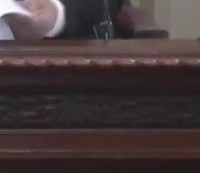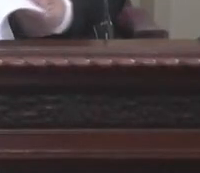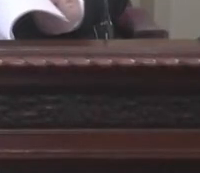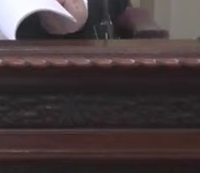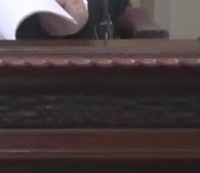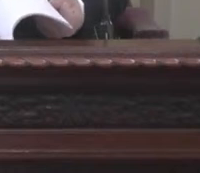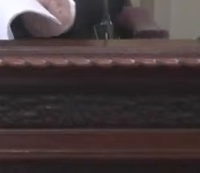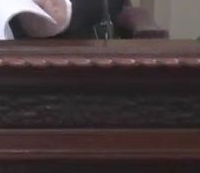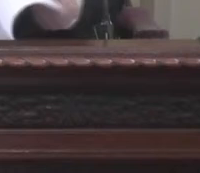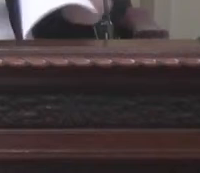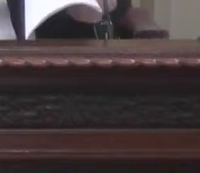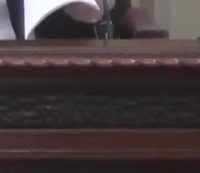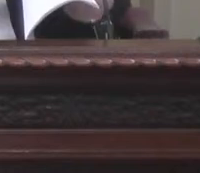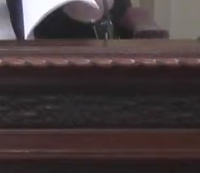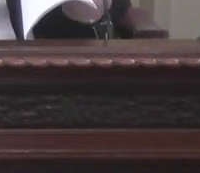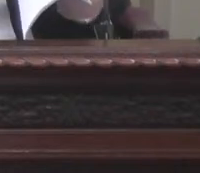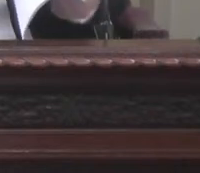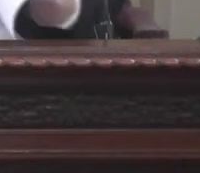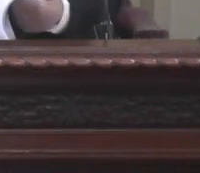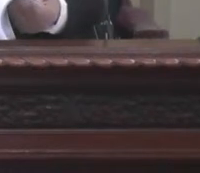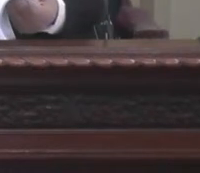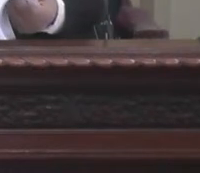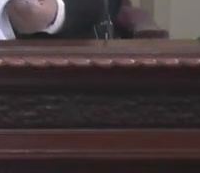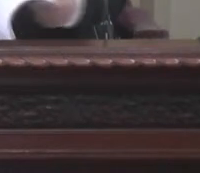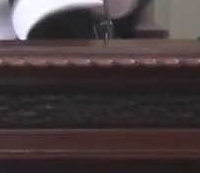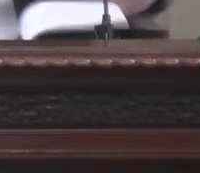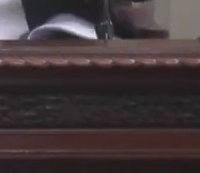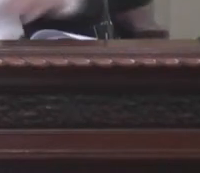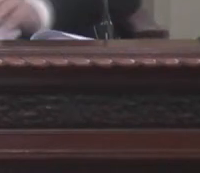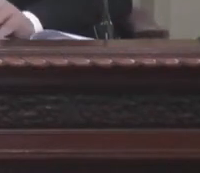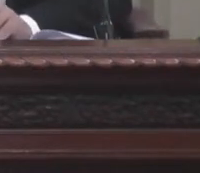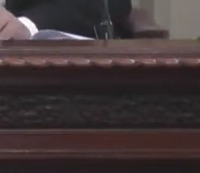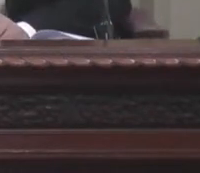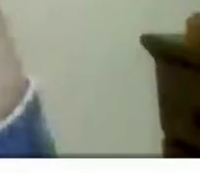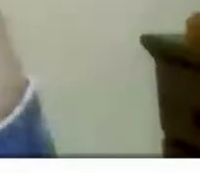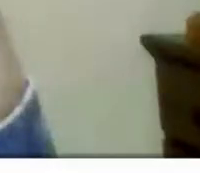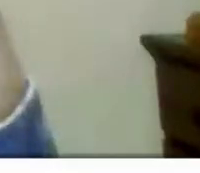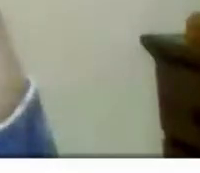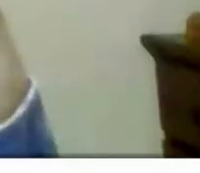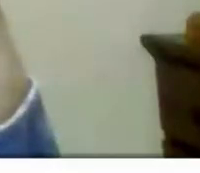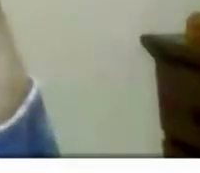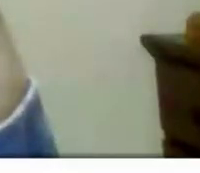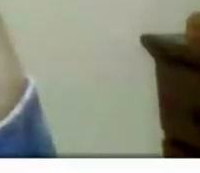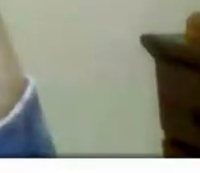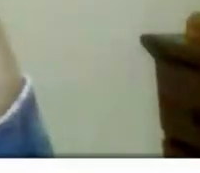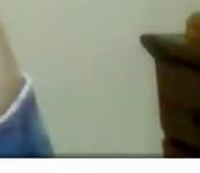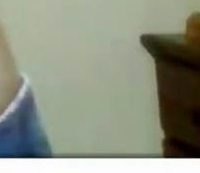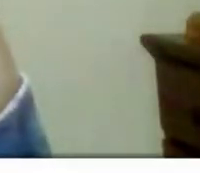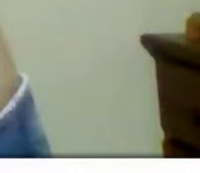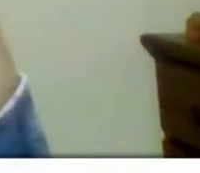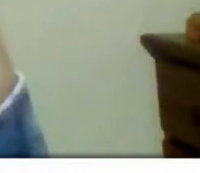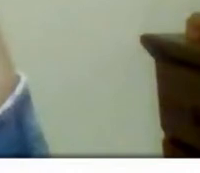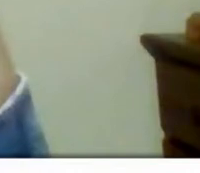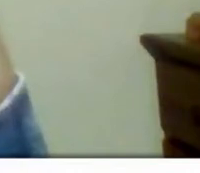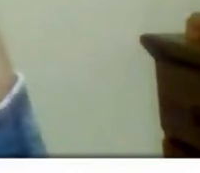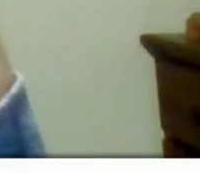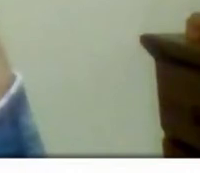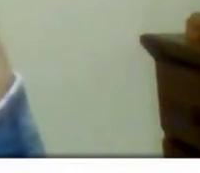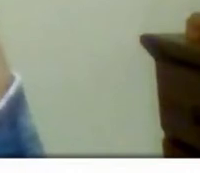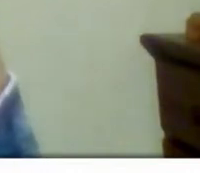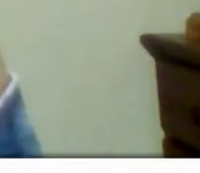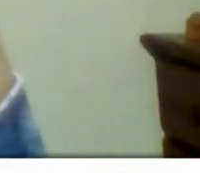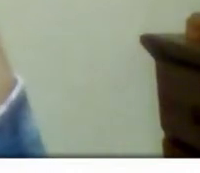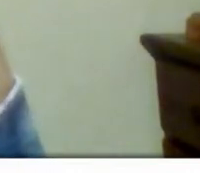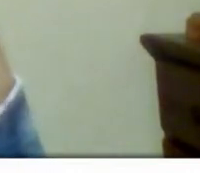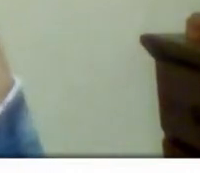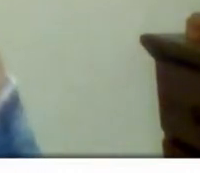presidente. Sí, diputada. Diputada Armas. Sí. Para que conste el voto negativo del bloque Vida y Familia en el asunto 4